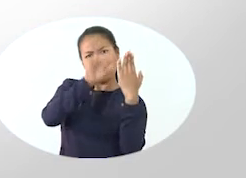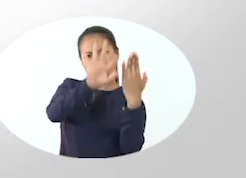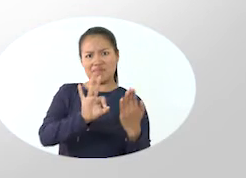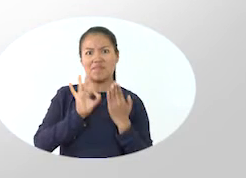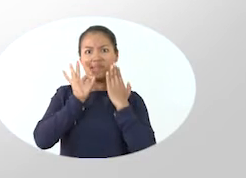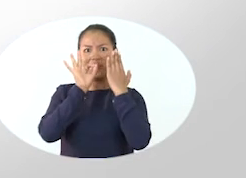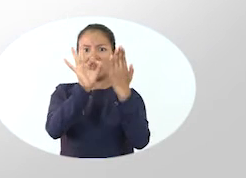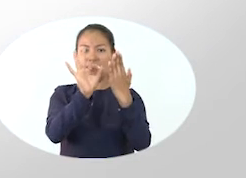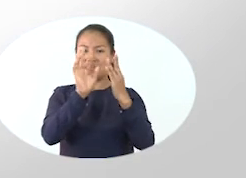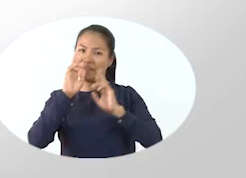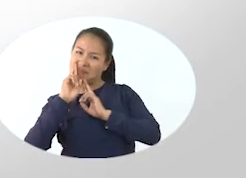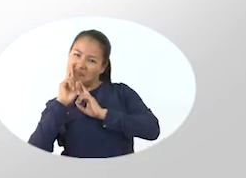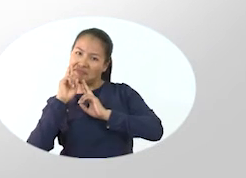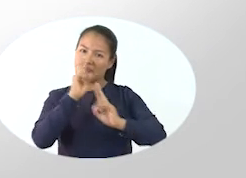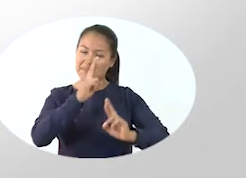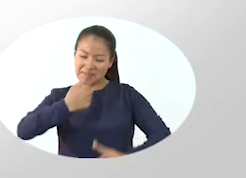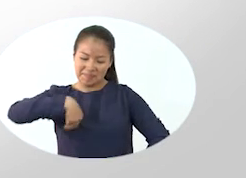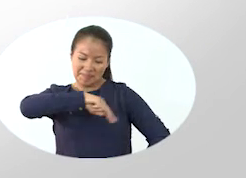sí